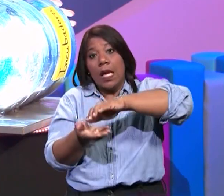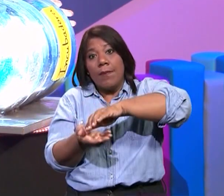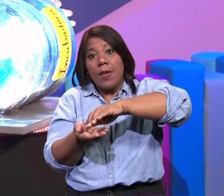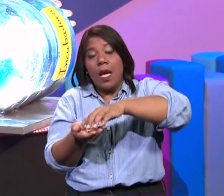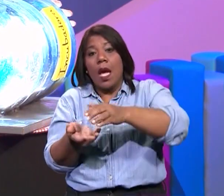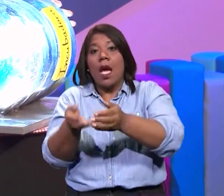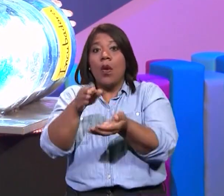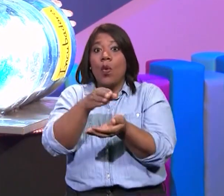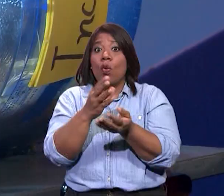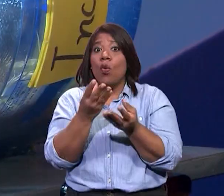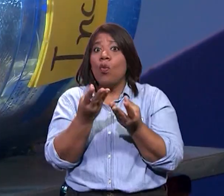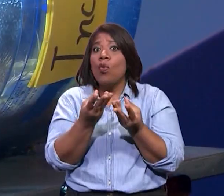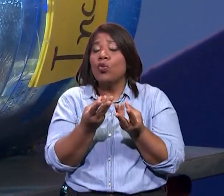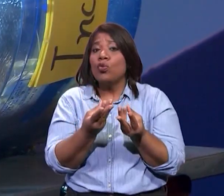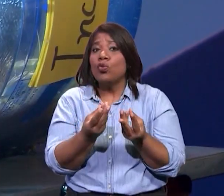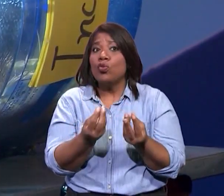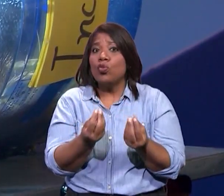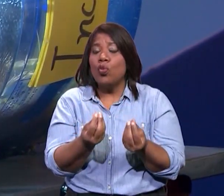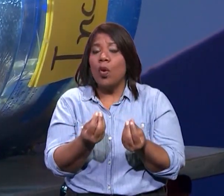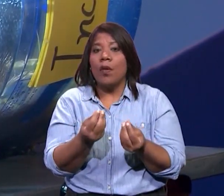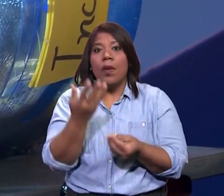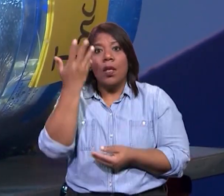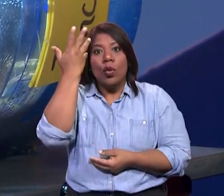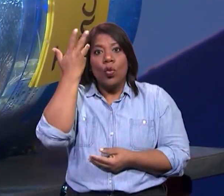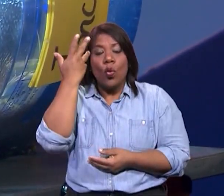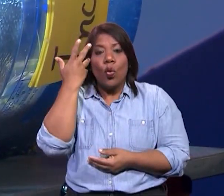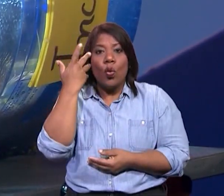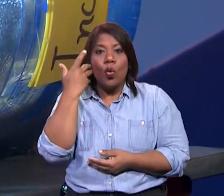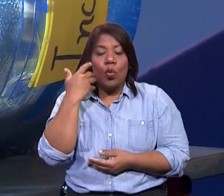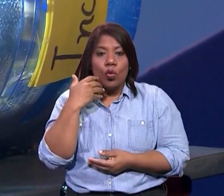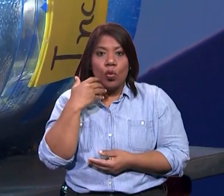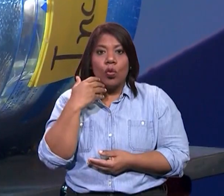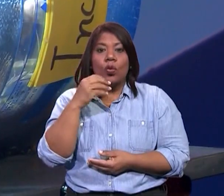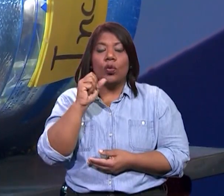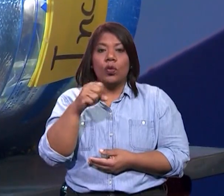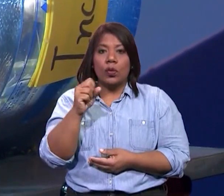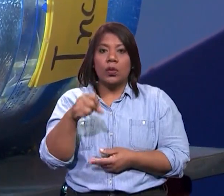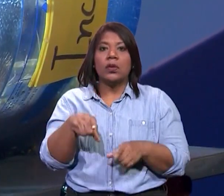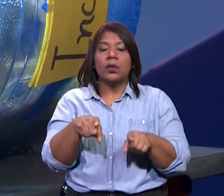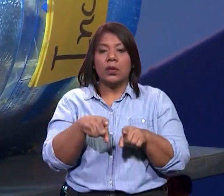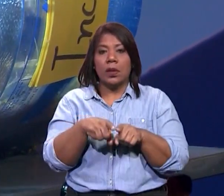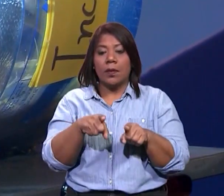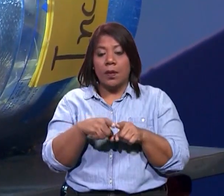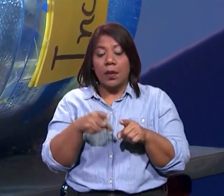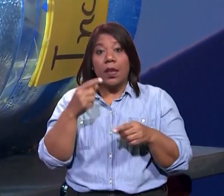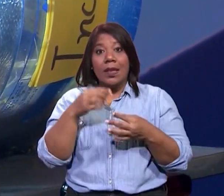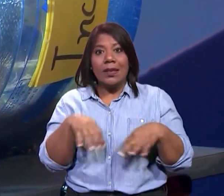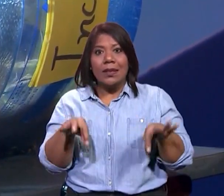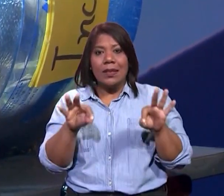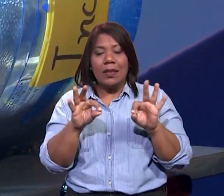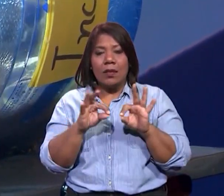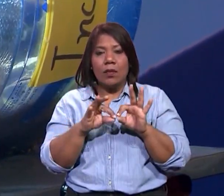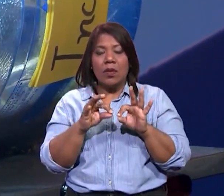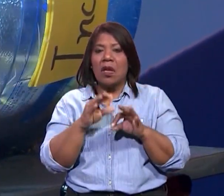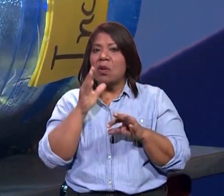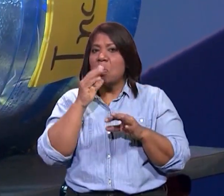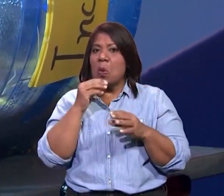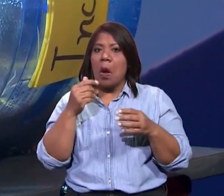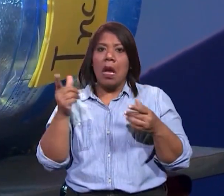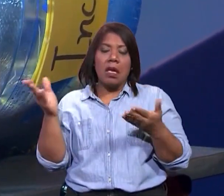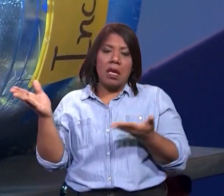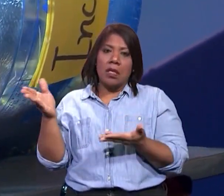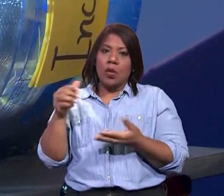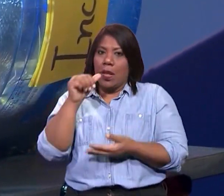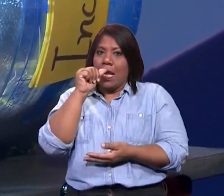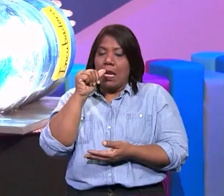es un proceso que hay que ir observando todos los días. Podemos hacerlo también con una caja de cartón, si no tenemos garrafón. O si